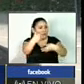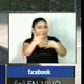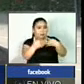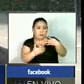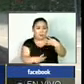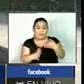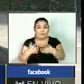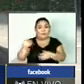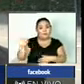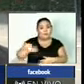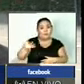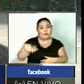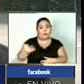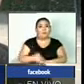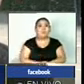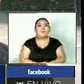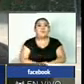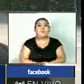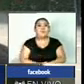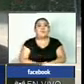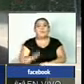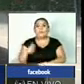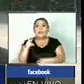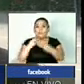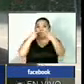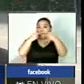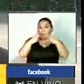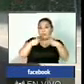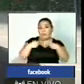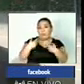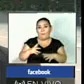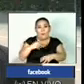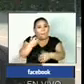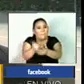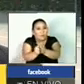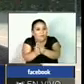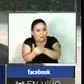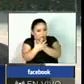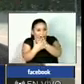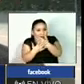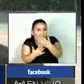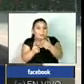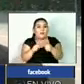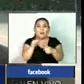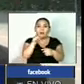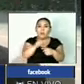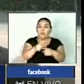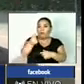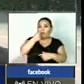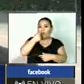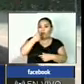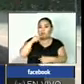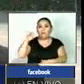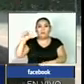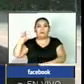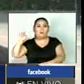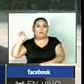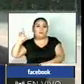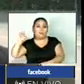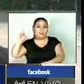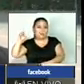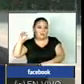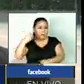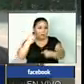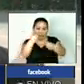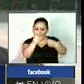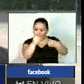intervenciones profilácticas para trombosis, estamos utilizando esteroides y unas infinidades de medicamentos que